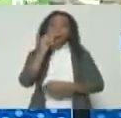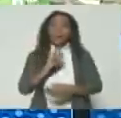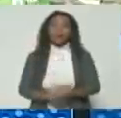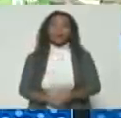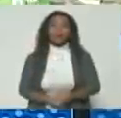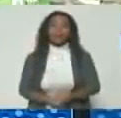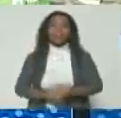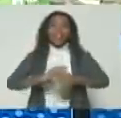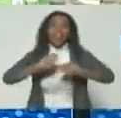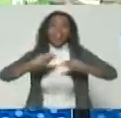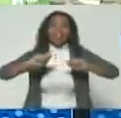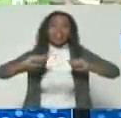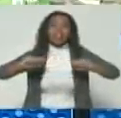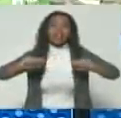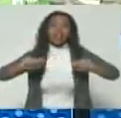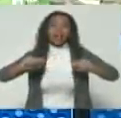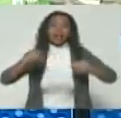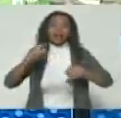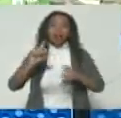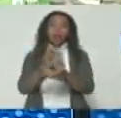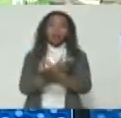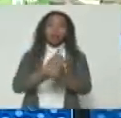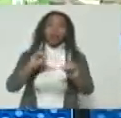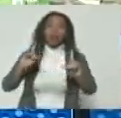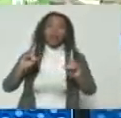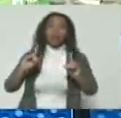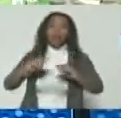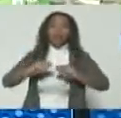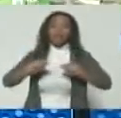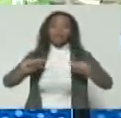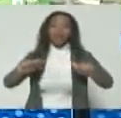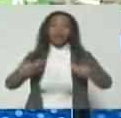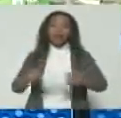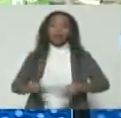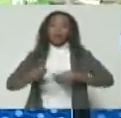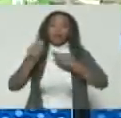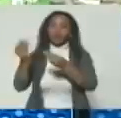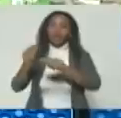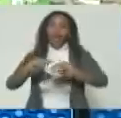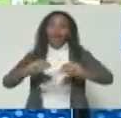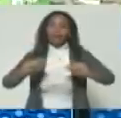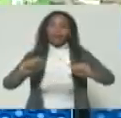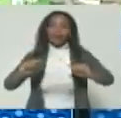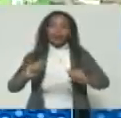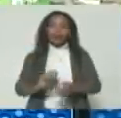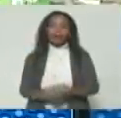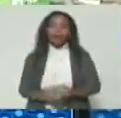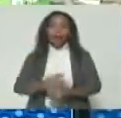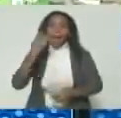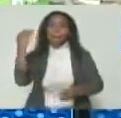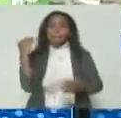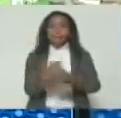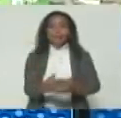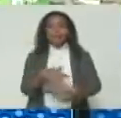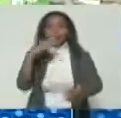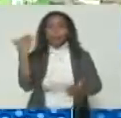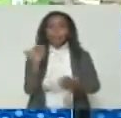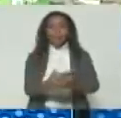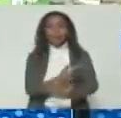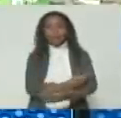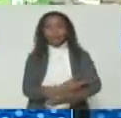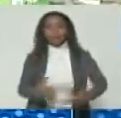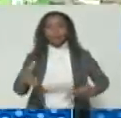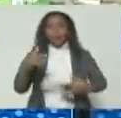de la tierra. Hemos democratizado la tierra y le hemos entregado la tierra a miles y miles de